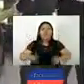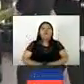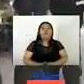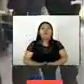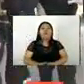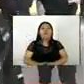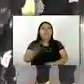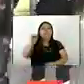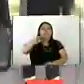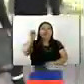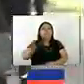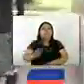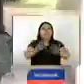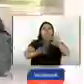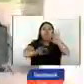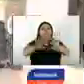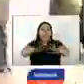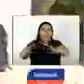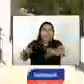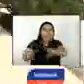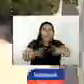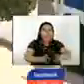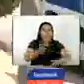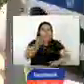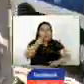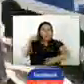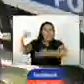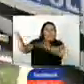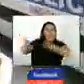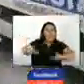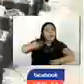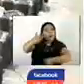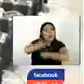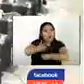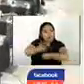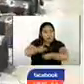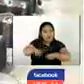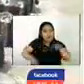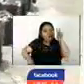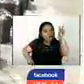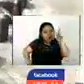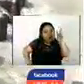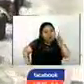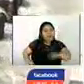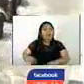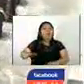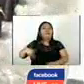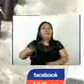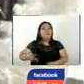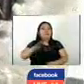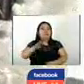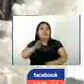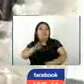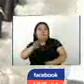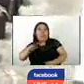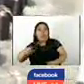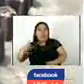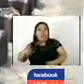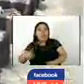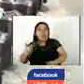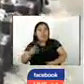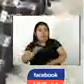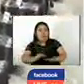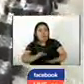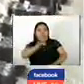El 84% de las incautaciones venía procedente de Guatemala hacia San Salvador. En el año 2022 se destaca además